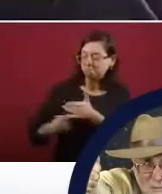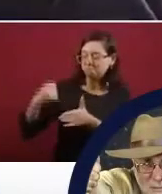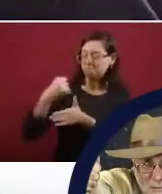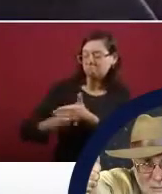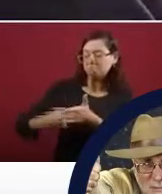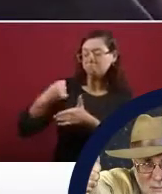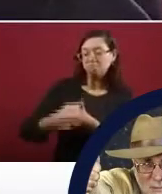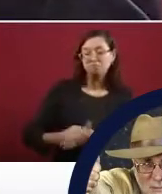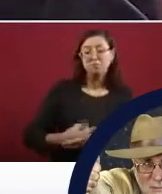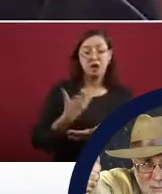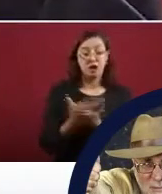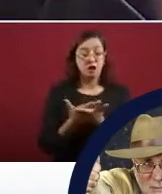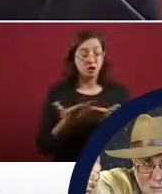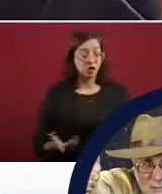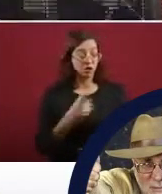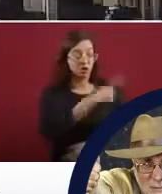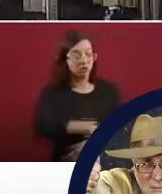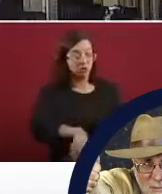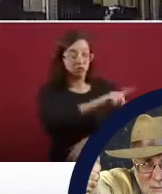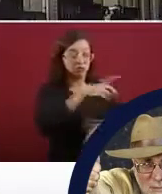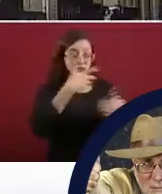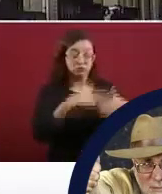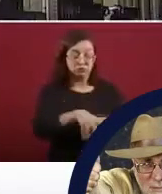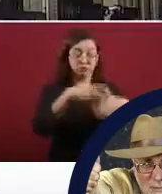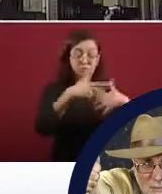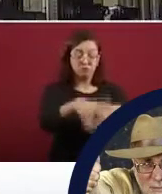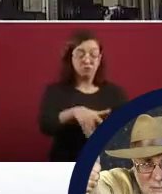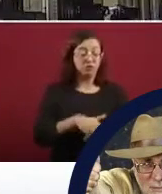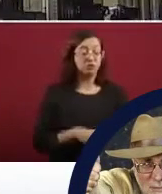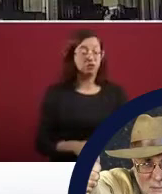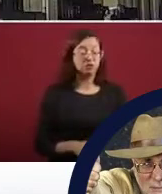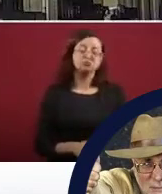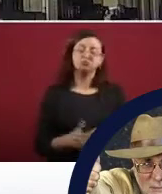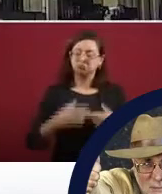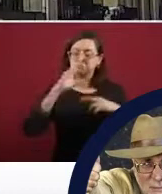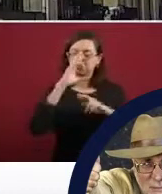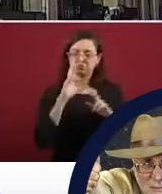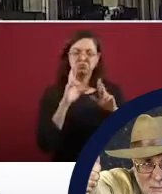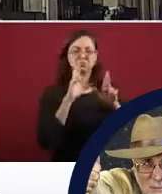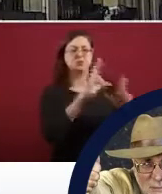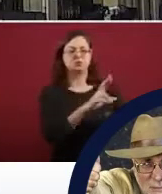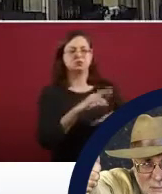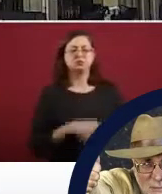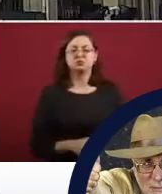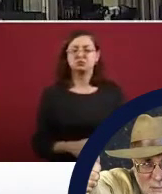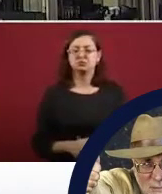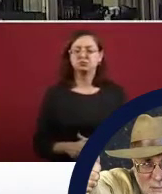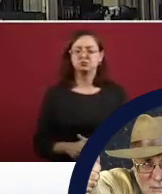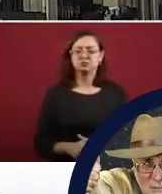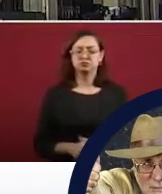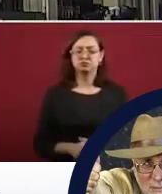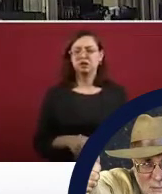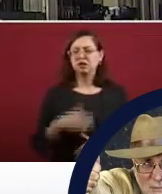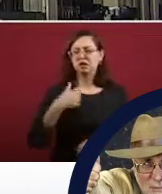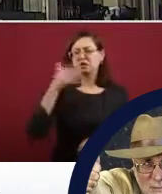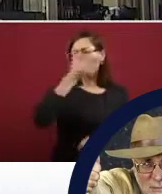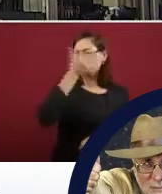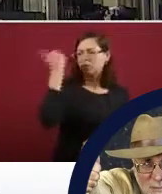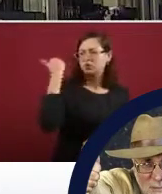una agenda que a la cual le volvió la espalda, la agenda de justicia y de paz que habíamos acordado con él